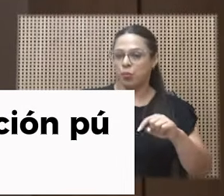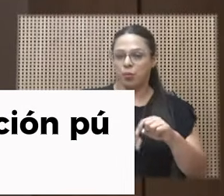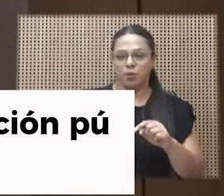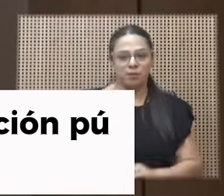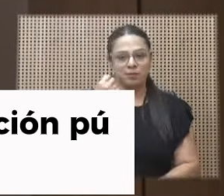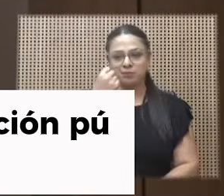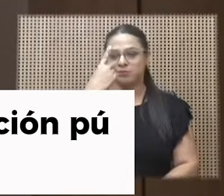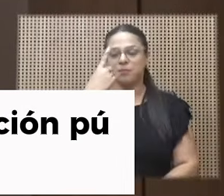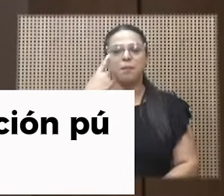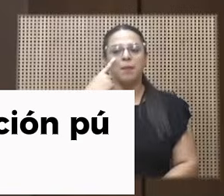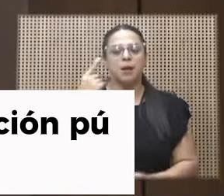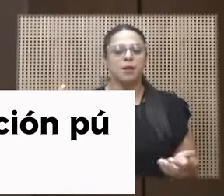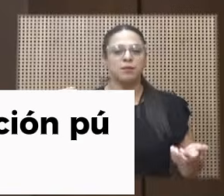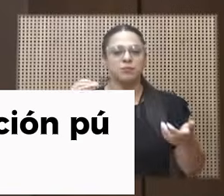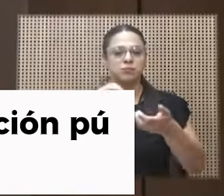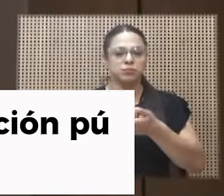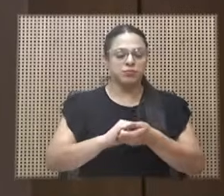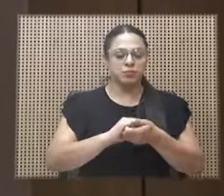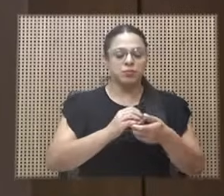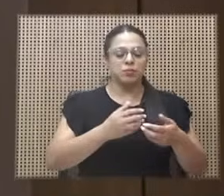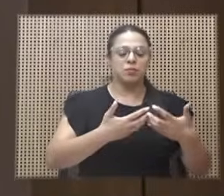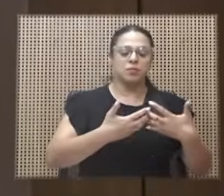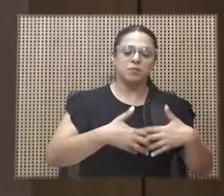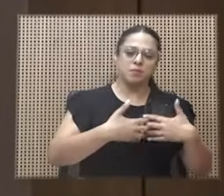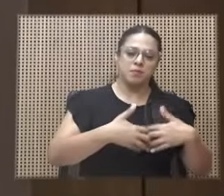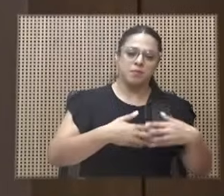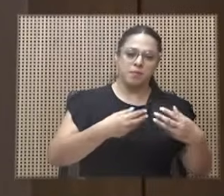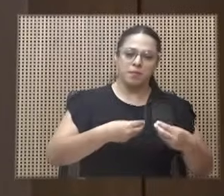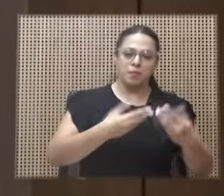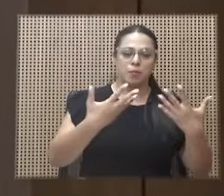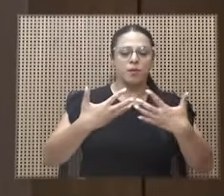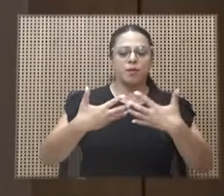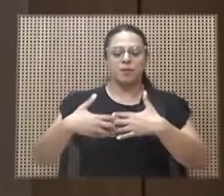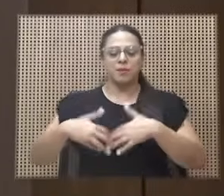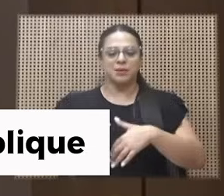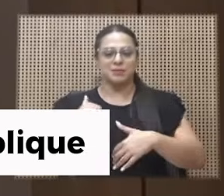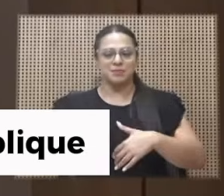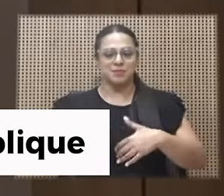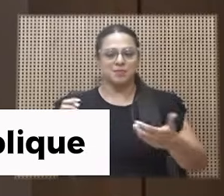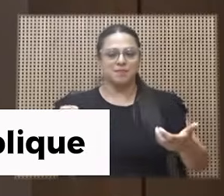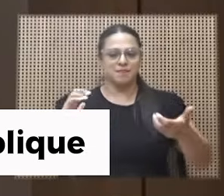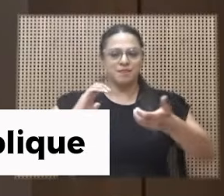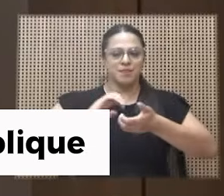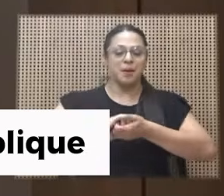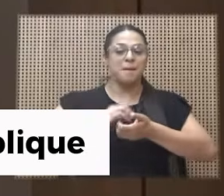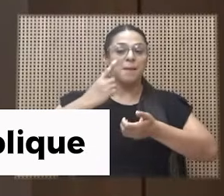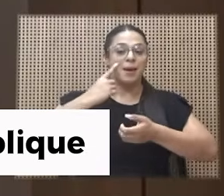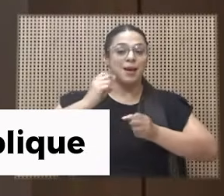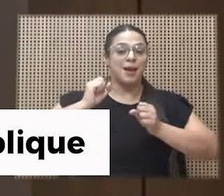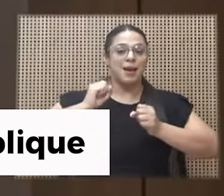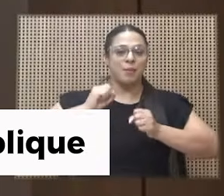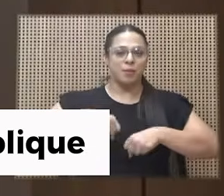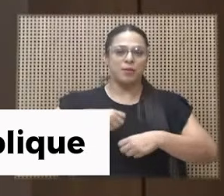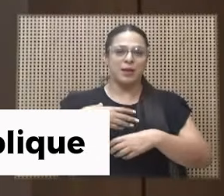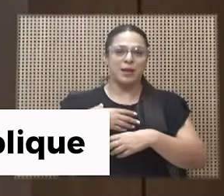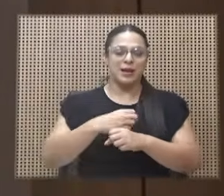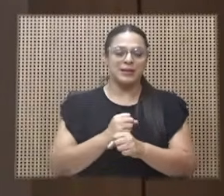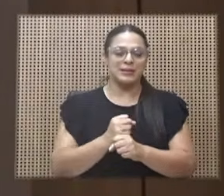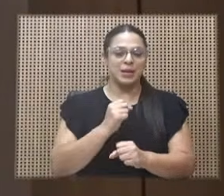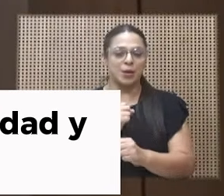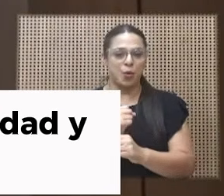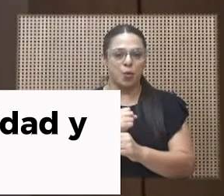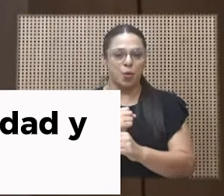alianza pública y privada o la asociación pública privada para efectuar obras de inversión carcelaria que